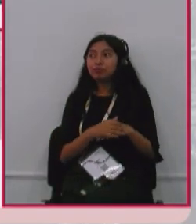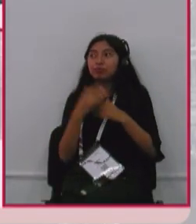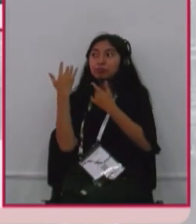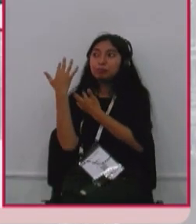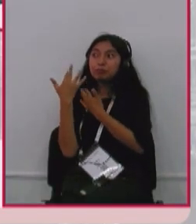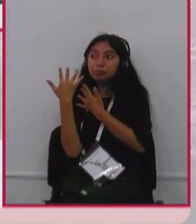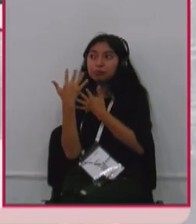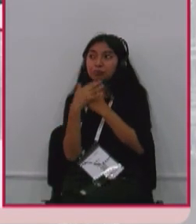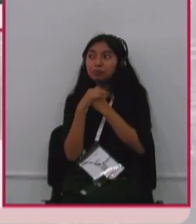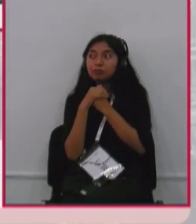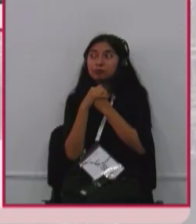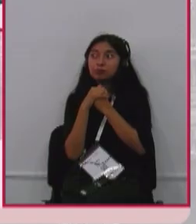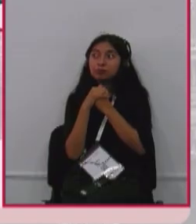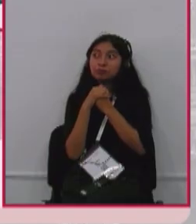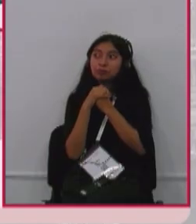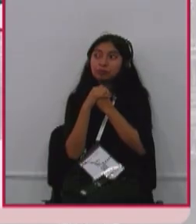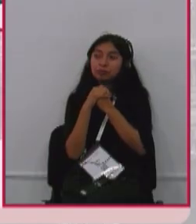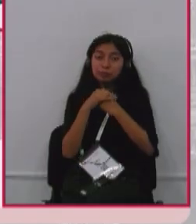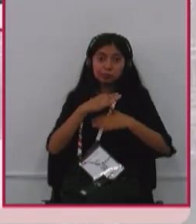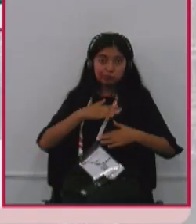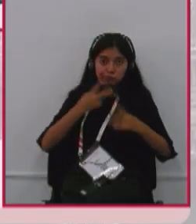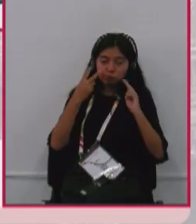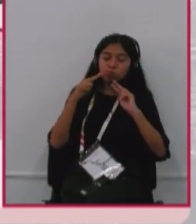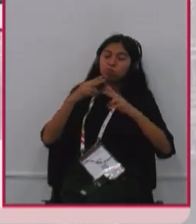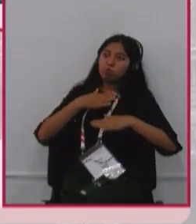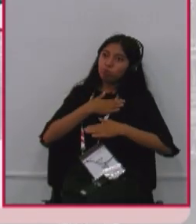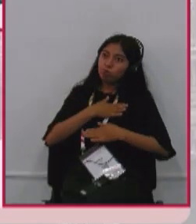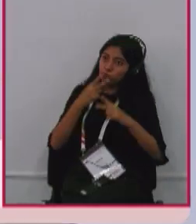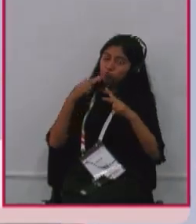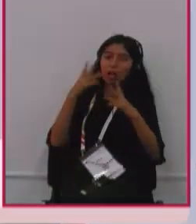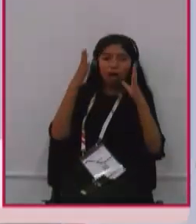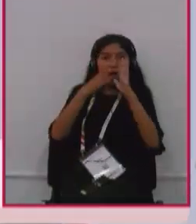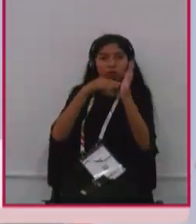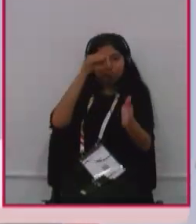que le haya generado un buen agrado a la presentación.